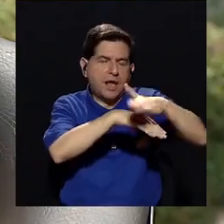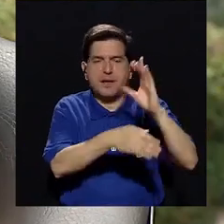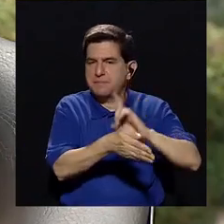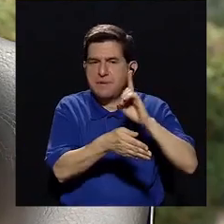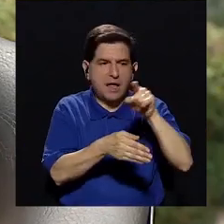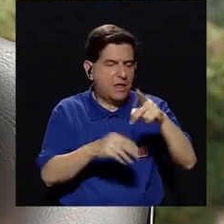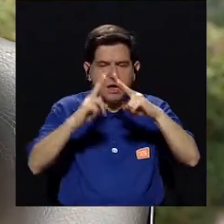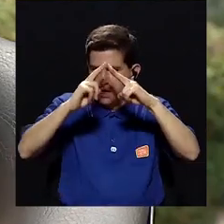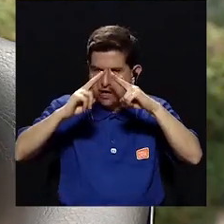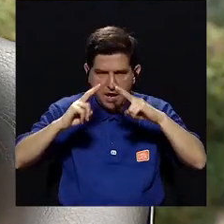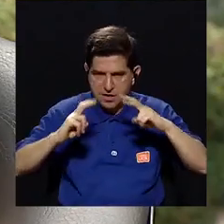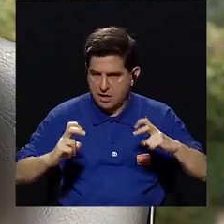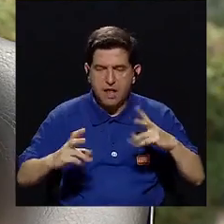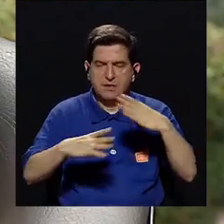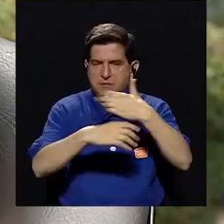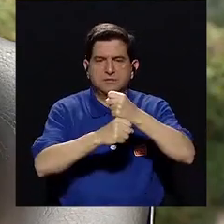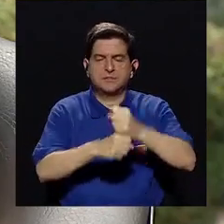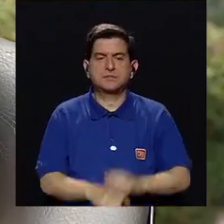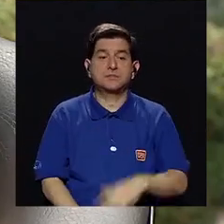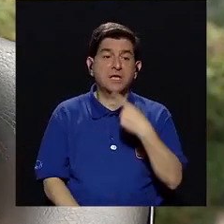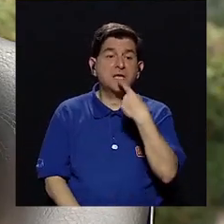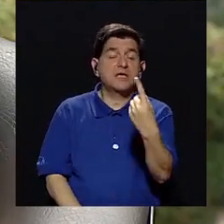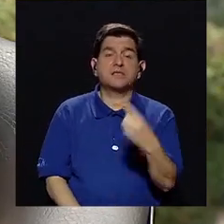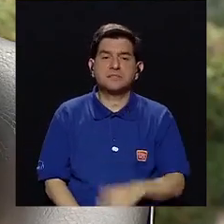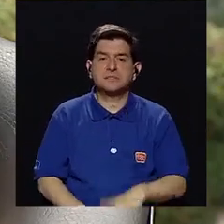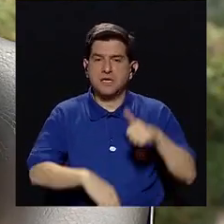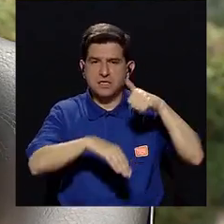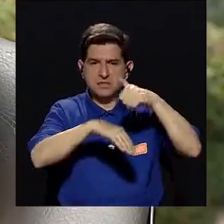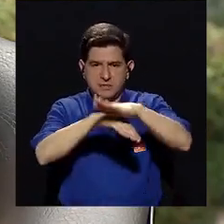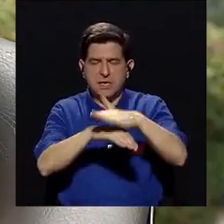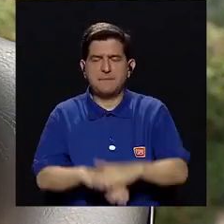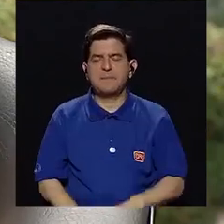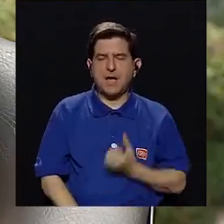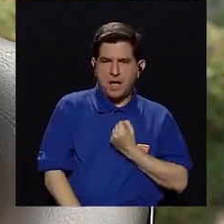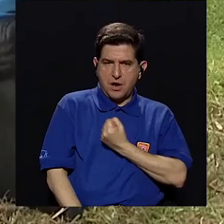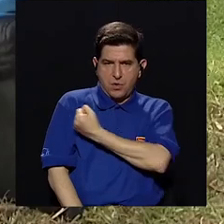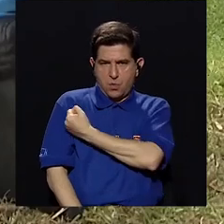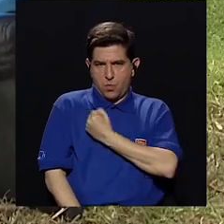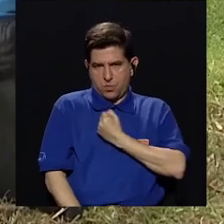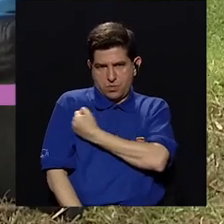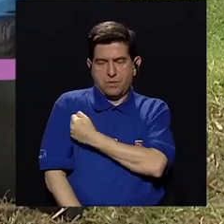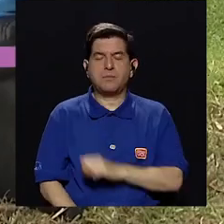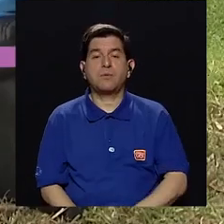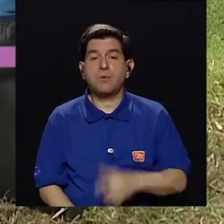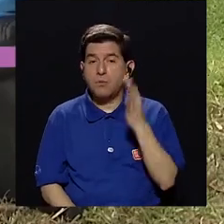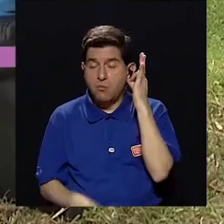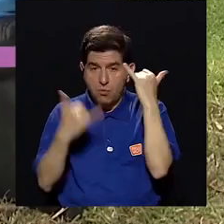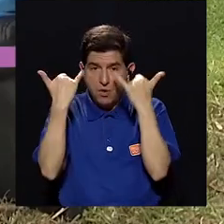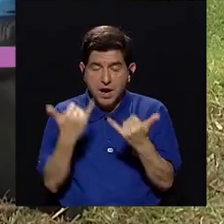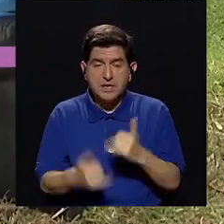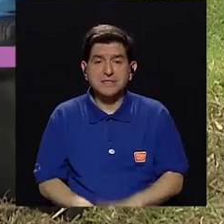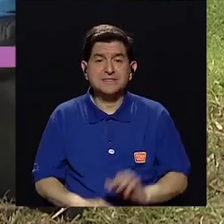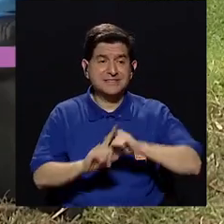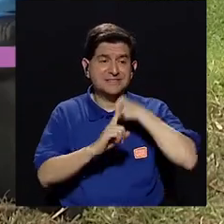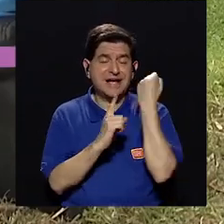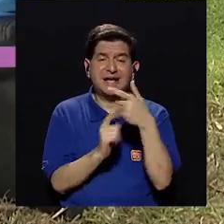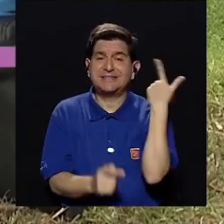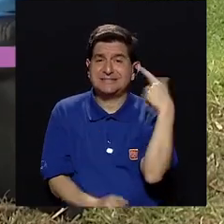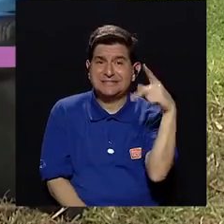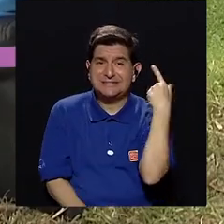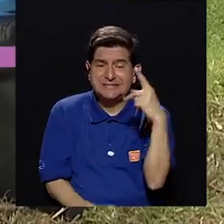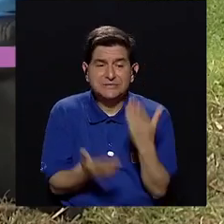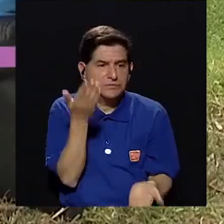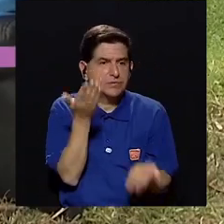el médico le haga el examen clínico y diga si le mandamos ultrasonido si la señora ya tiene muchos factores de